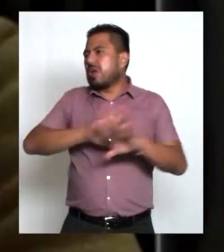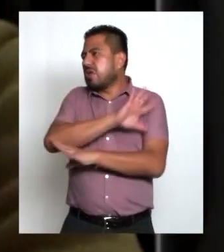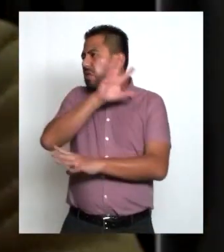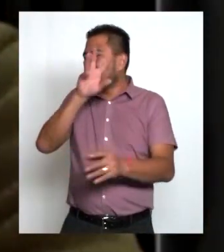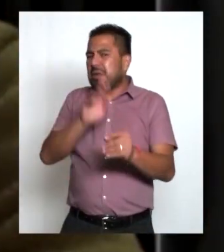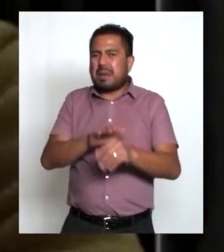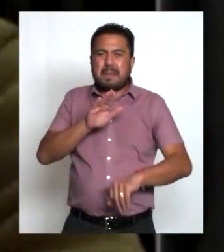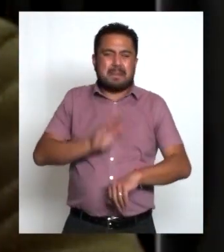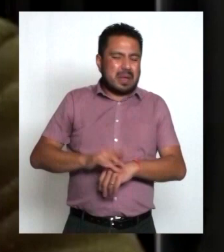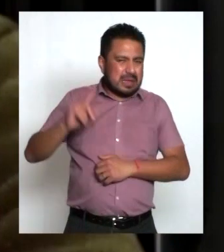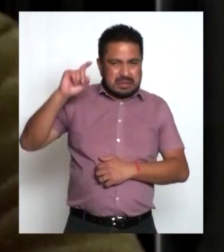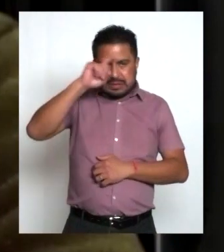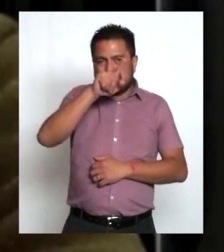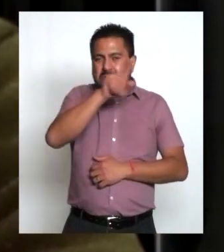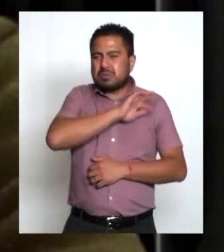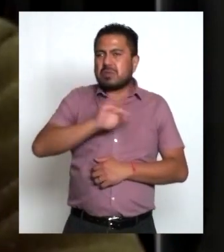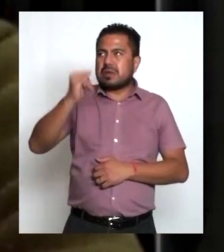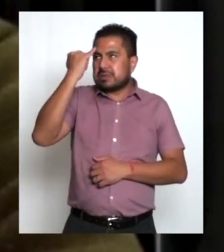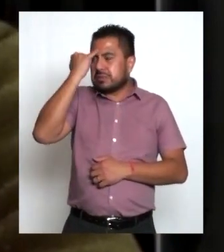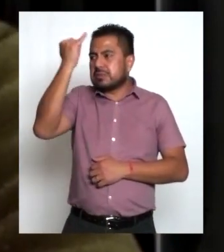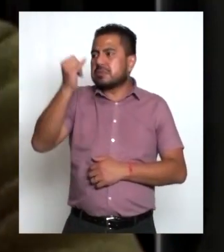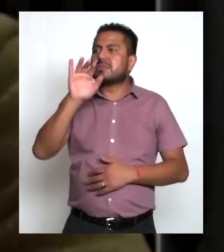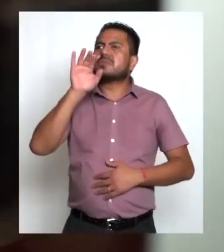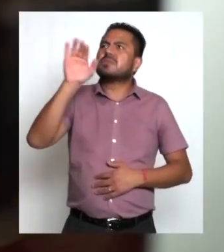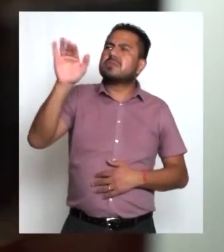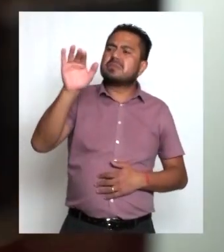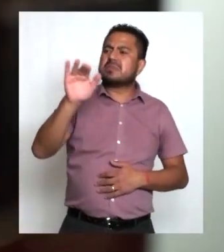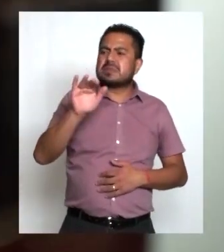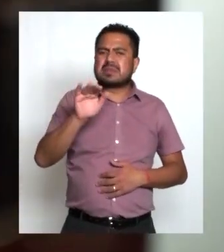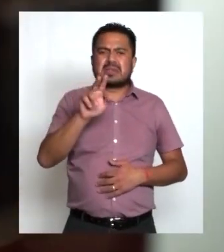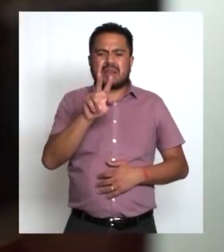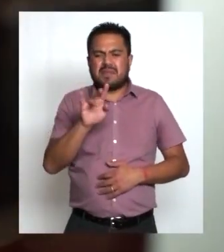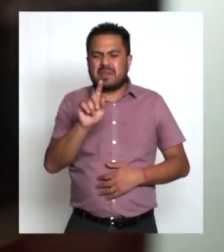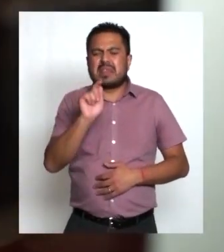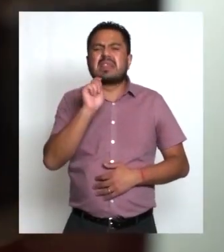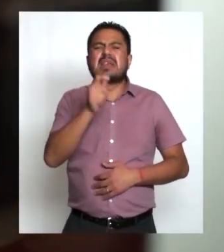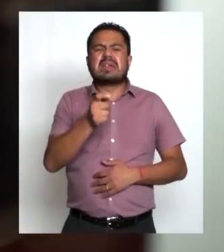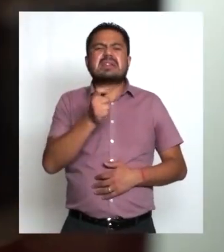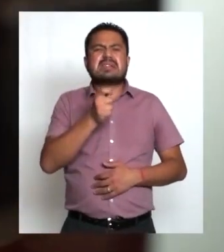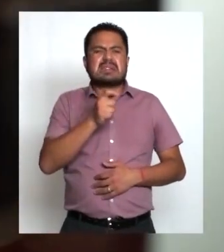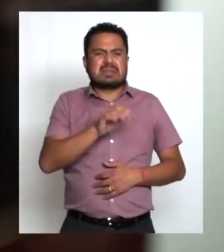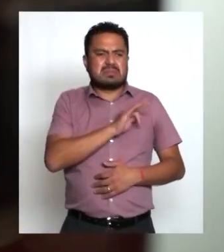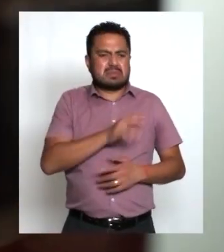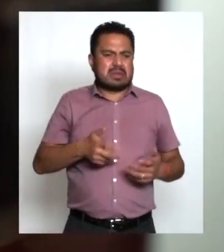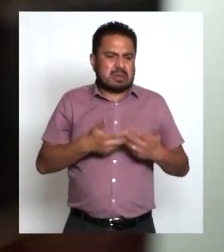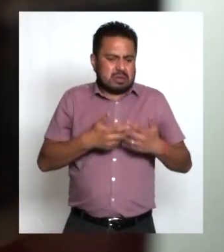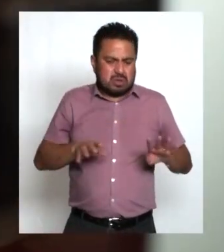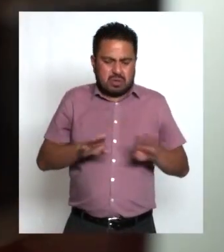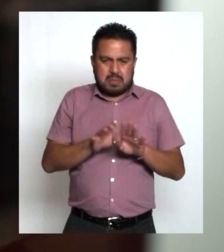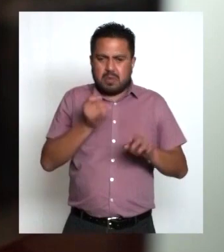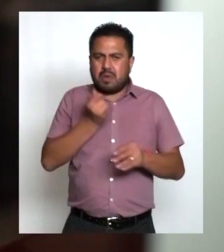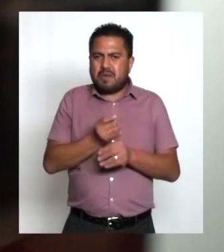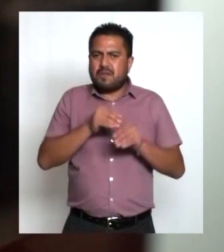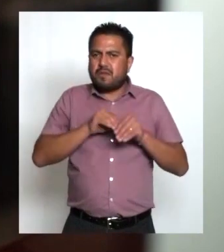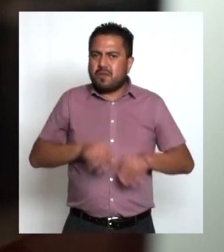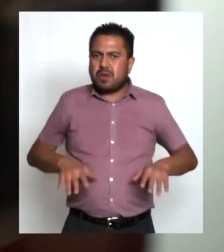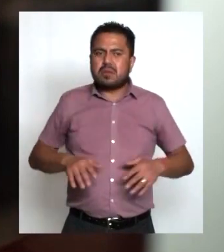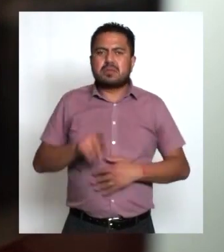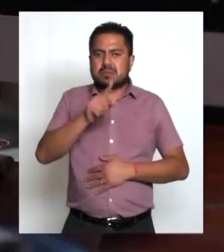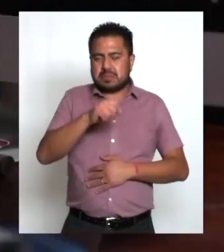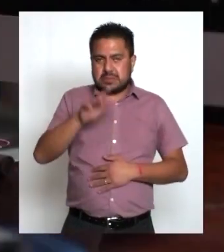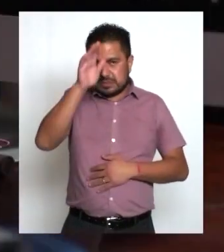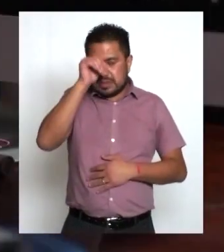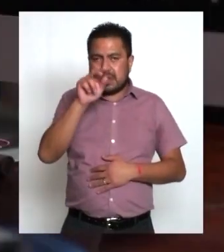todas las operaciones complejas que uno se pueda imaginar. Oye, ¿y el bit entonces podría traducirse como